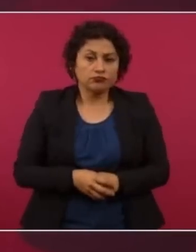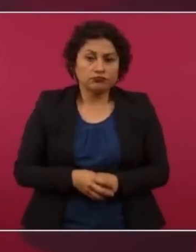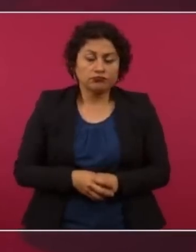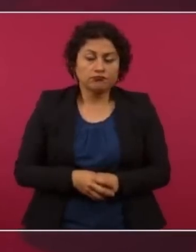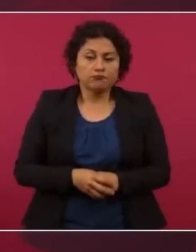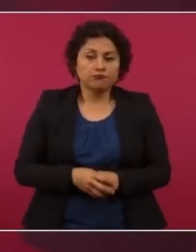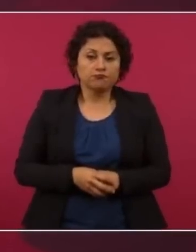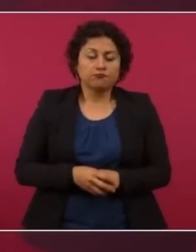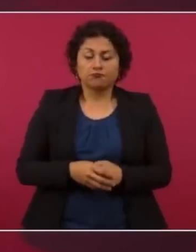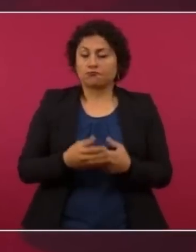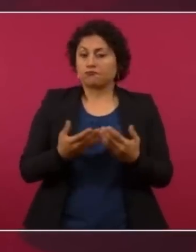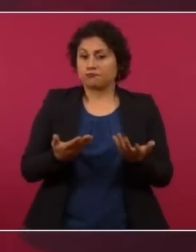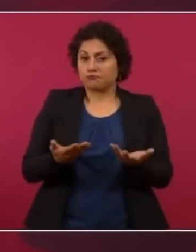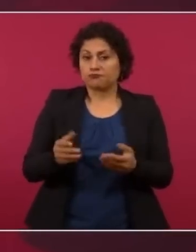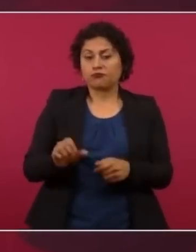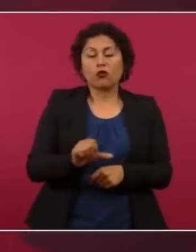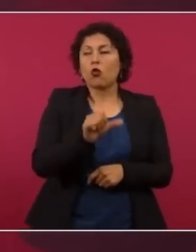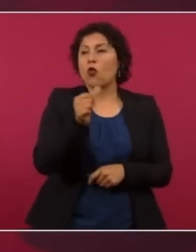El que